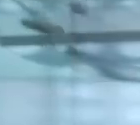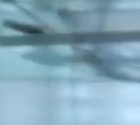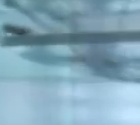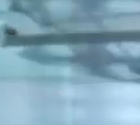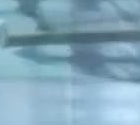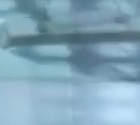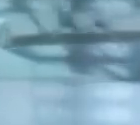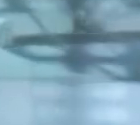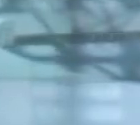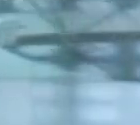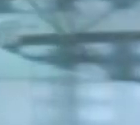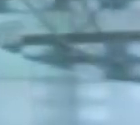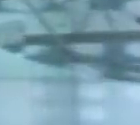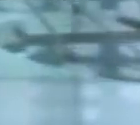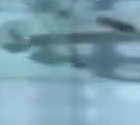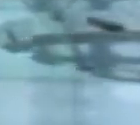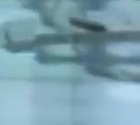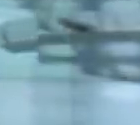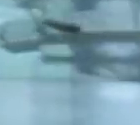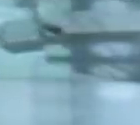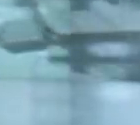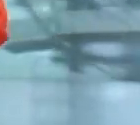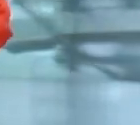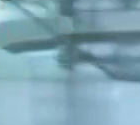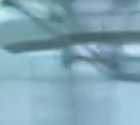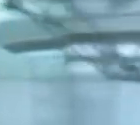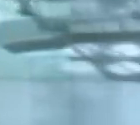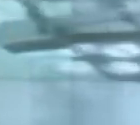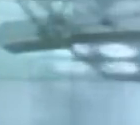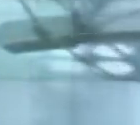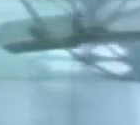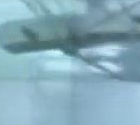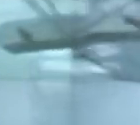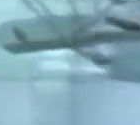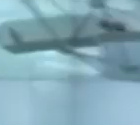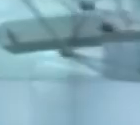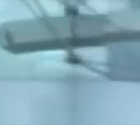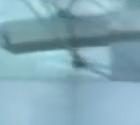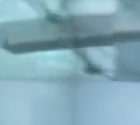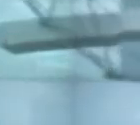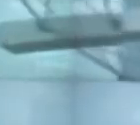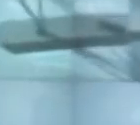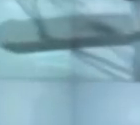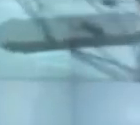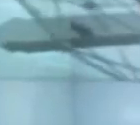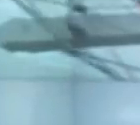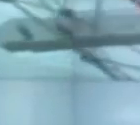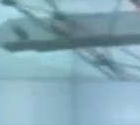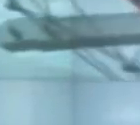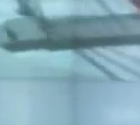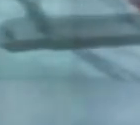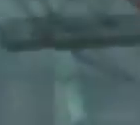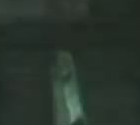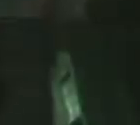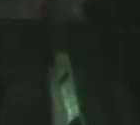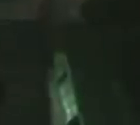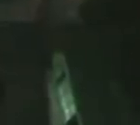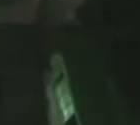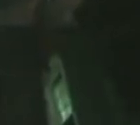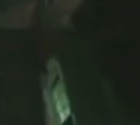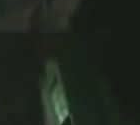Noticias de último minuto. A esta hora, el presidente de la República, Nicolás Maduro, lidera reunión de trabajo con el Consejo de Estado. Veamos.